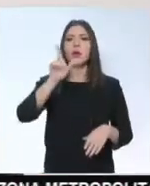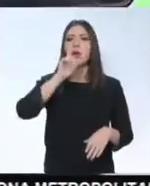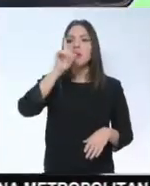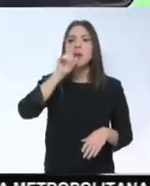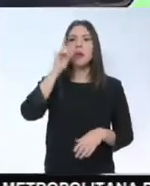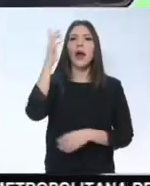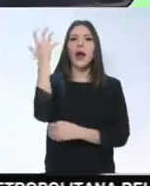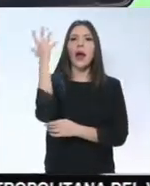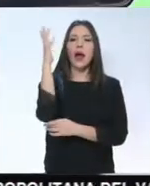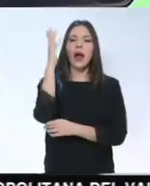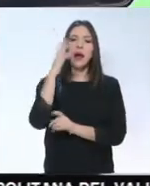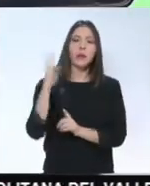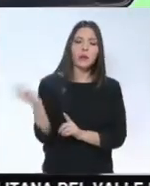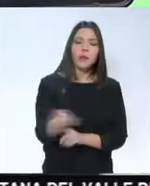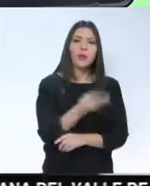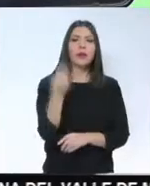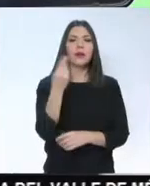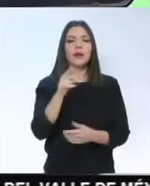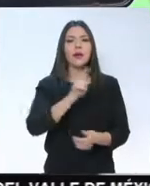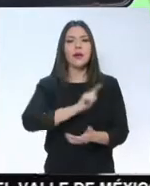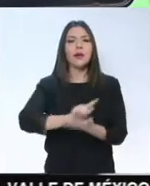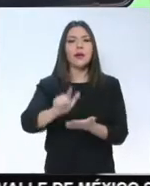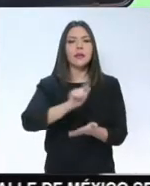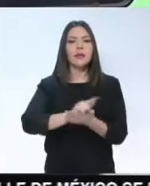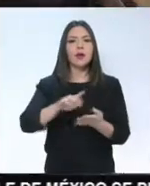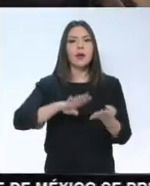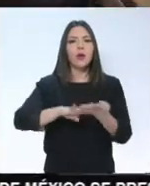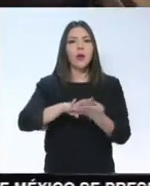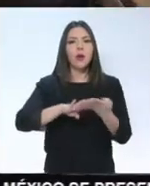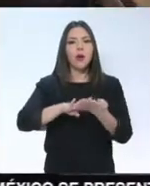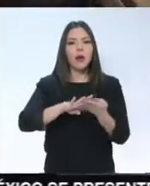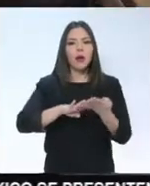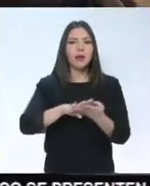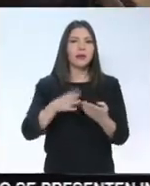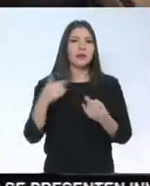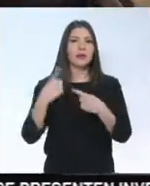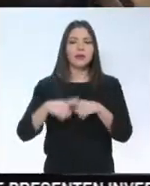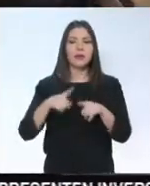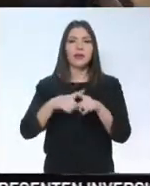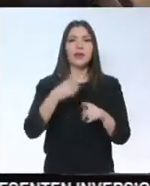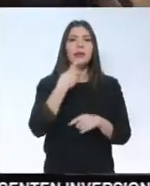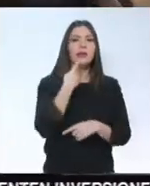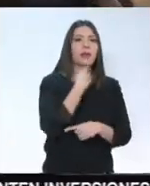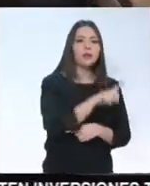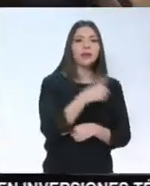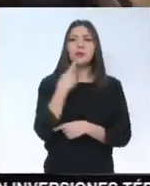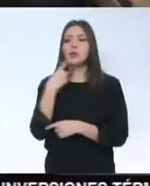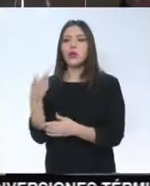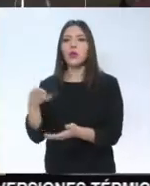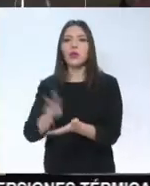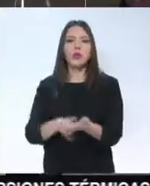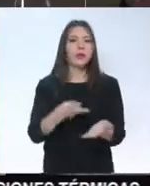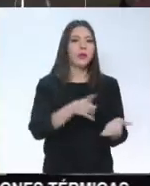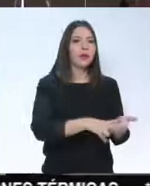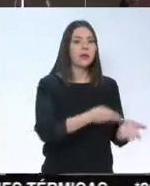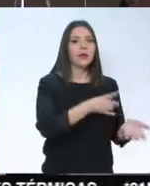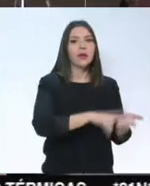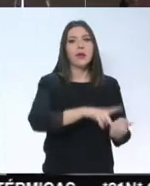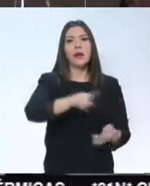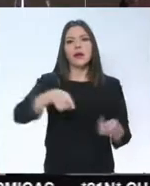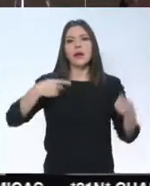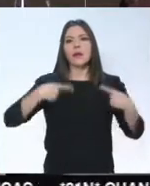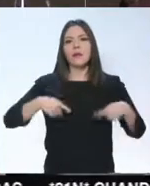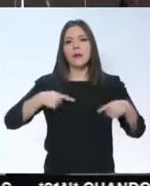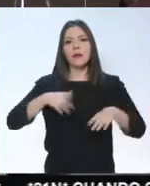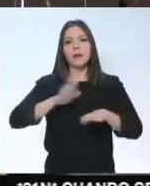poda de árboles, desasolve de coladeras, y muchos de estos reportes estaban duplicados y también a las autoridades les llevaban